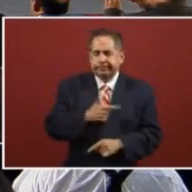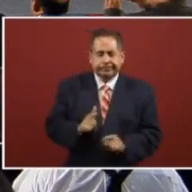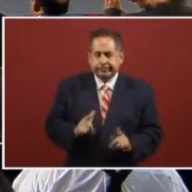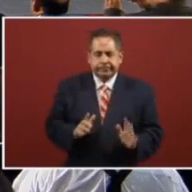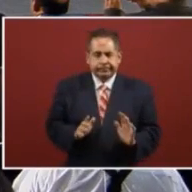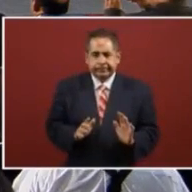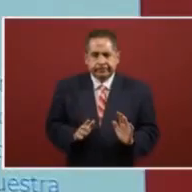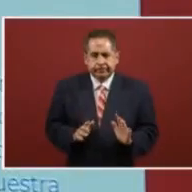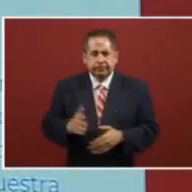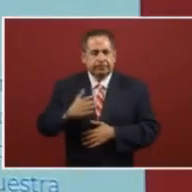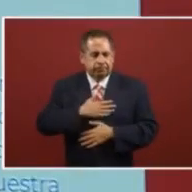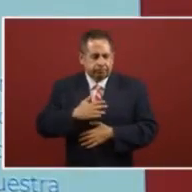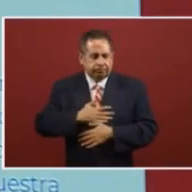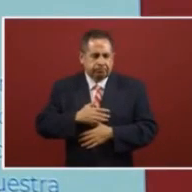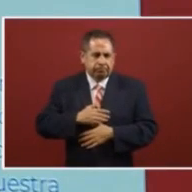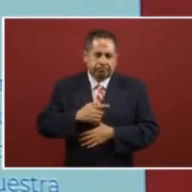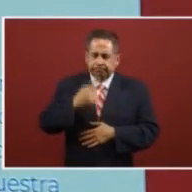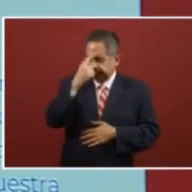Soy un pacifista